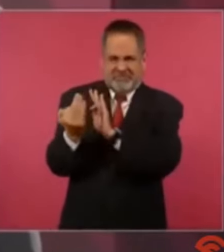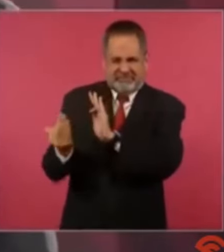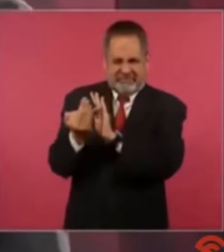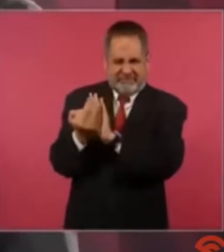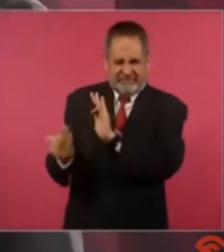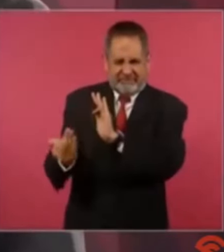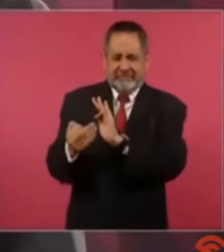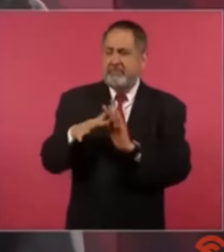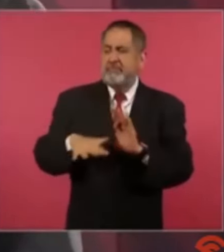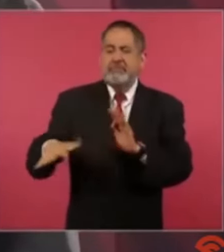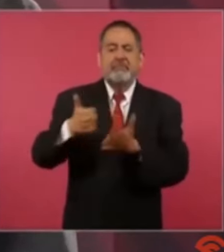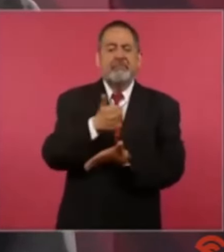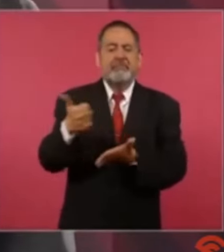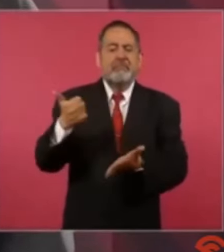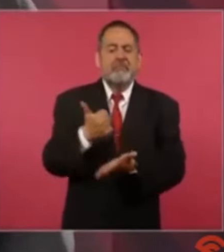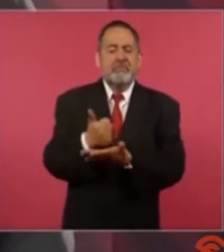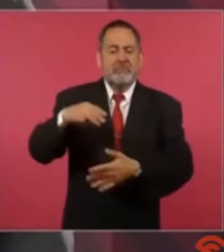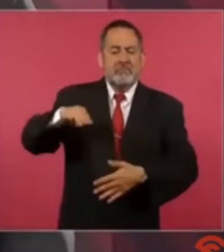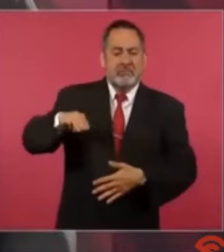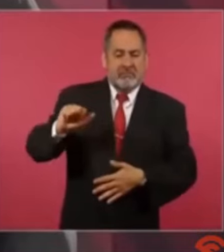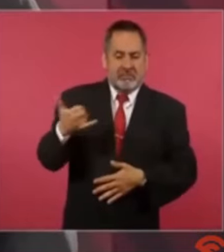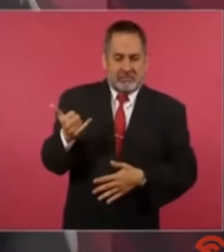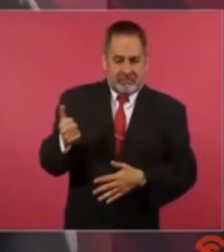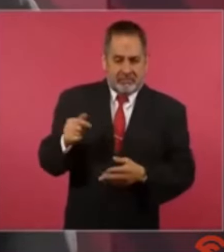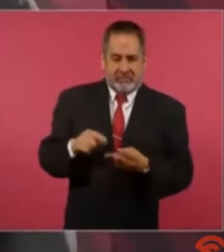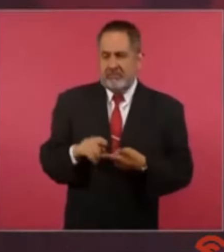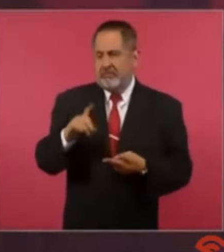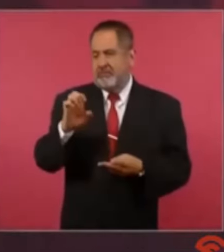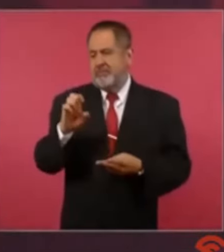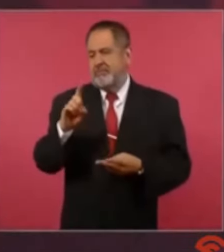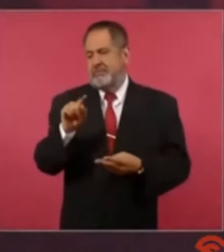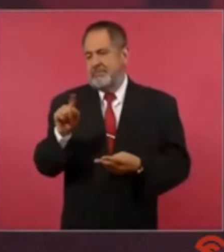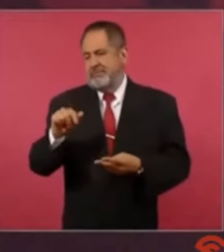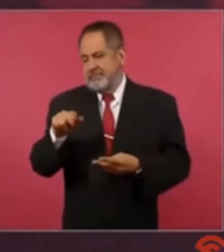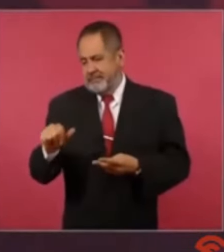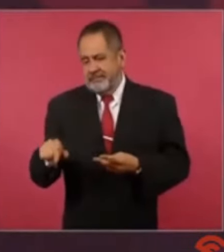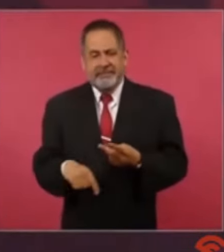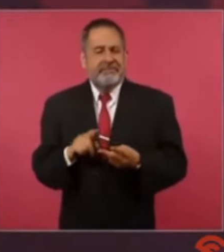ciudades mayas: Esna,